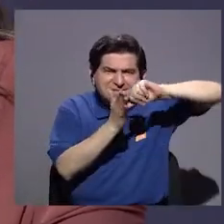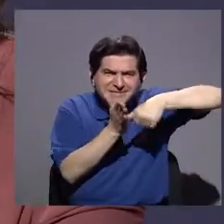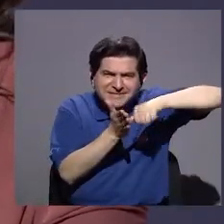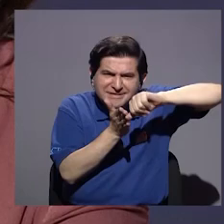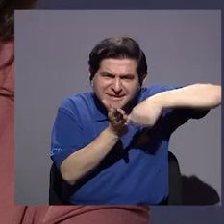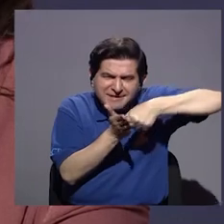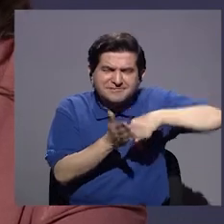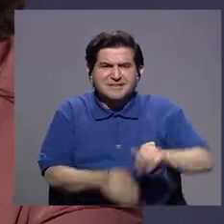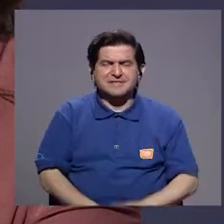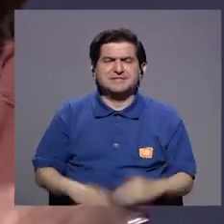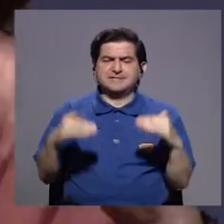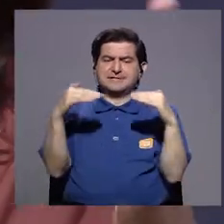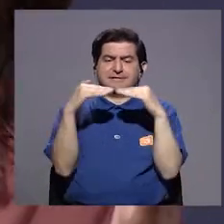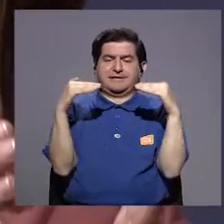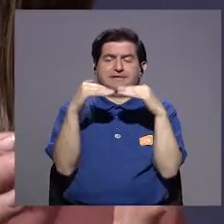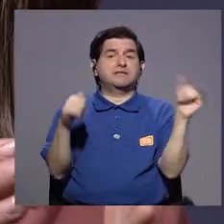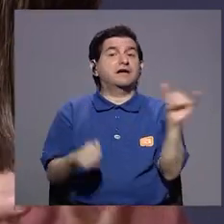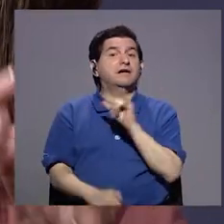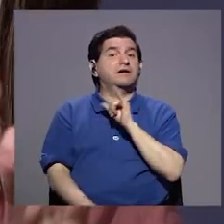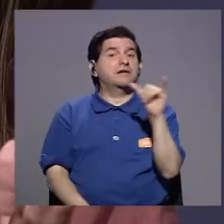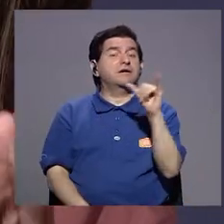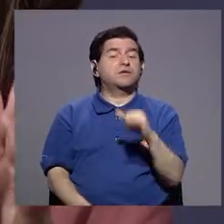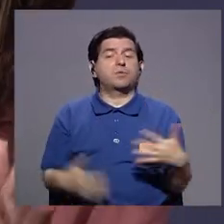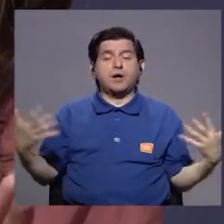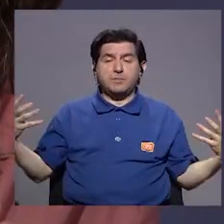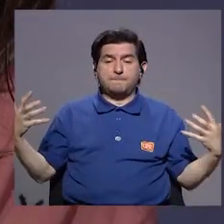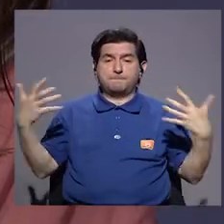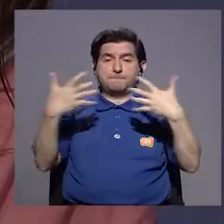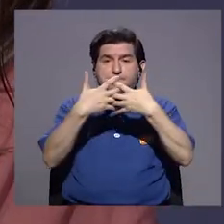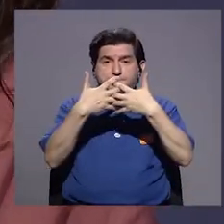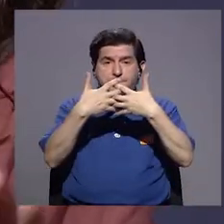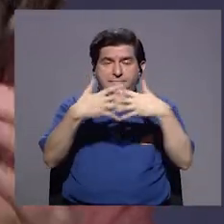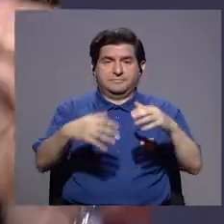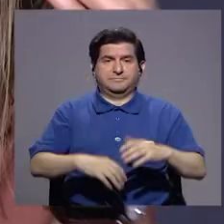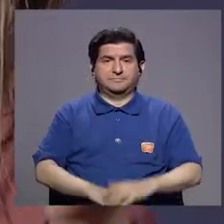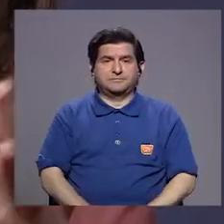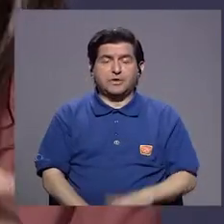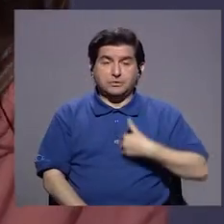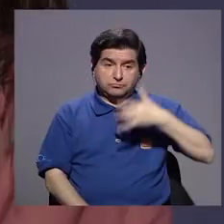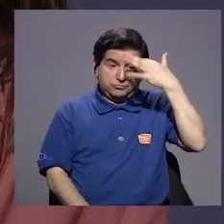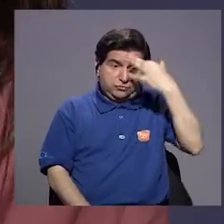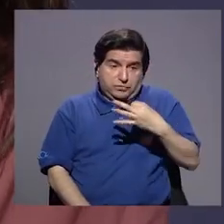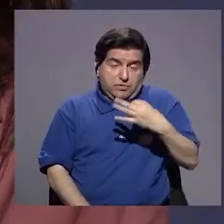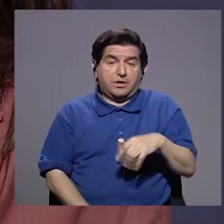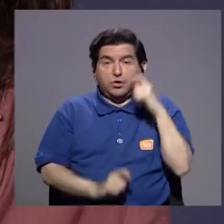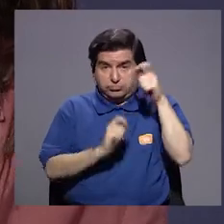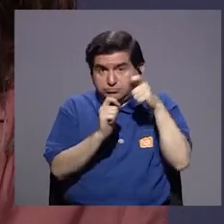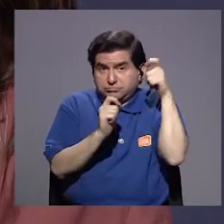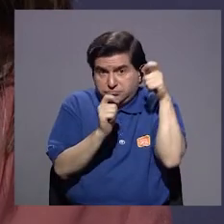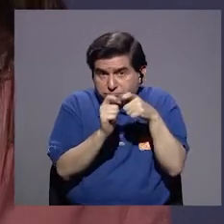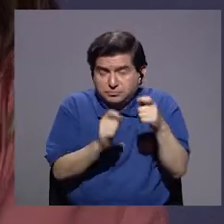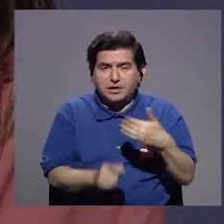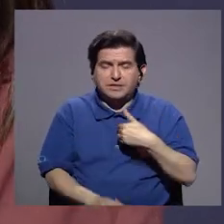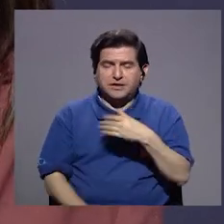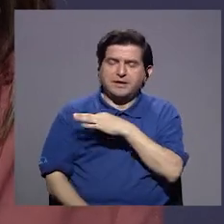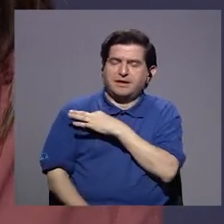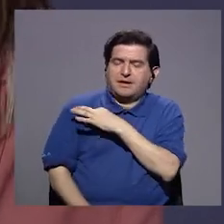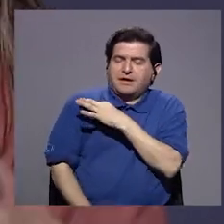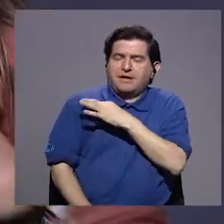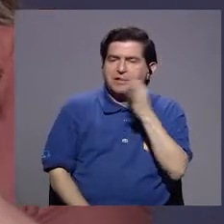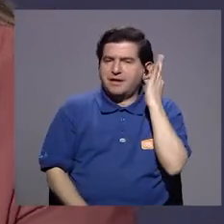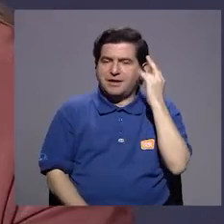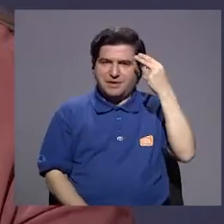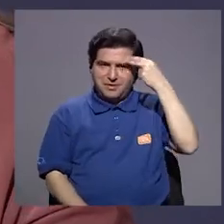de asegurar la equidad también uh-huh. se complementa de manera, pues me parece muy precisa, teniendo una invitada de